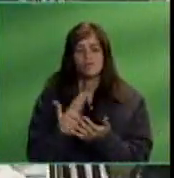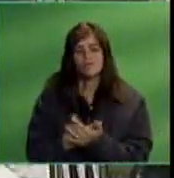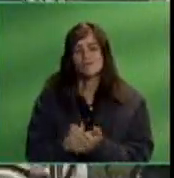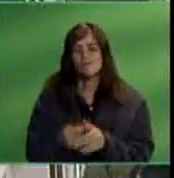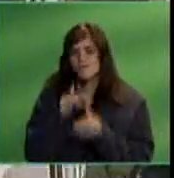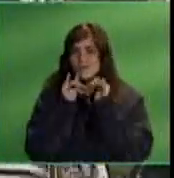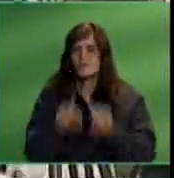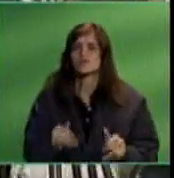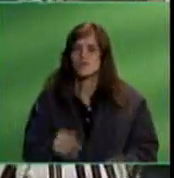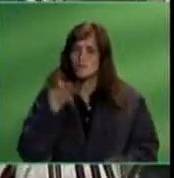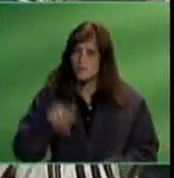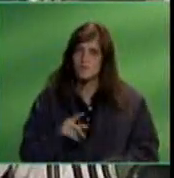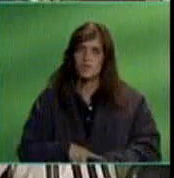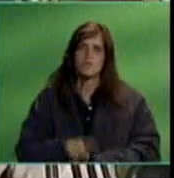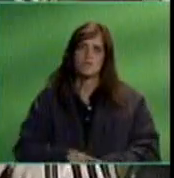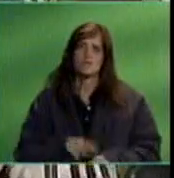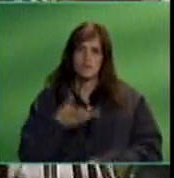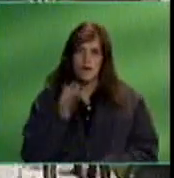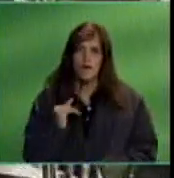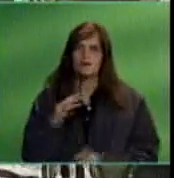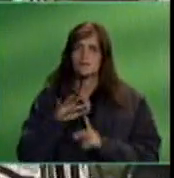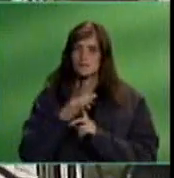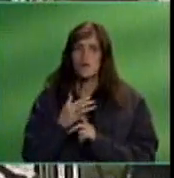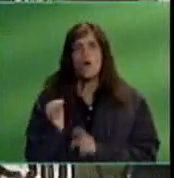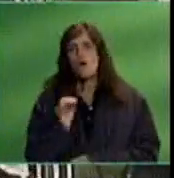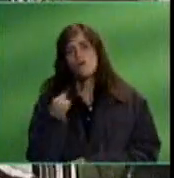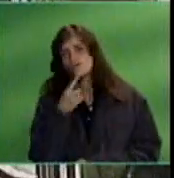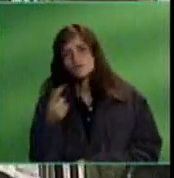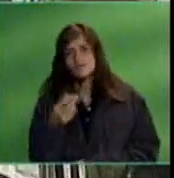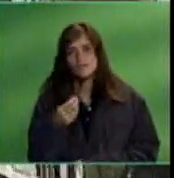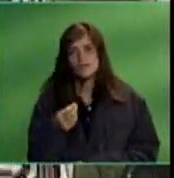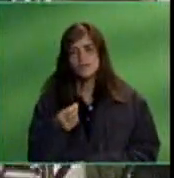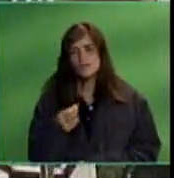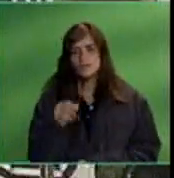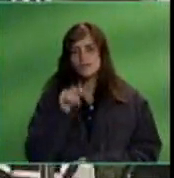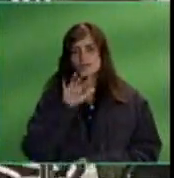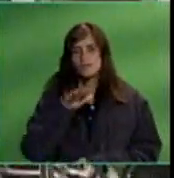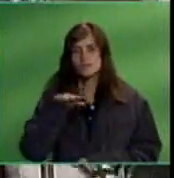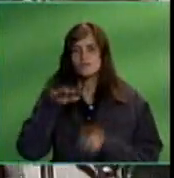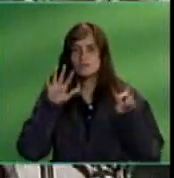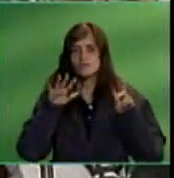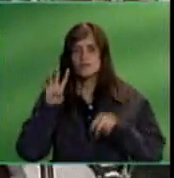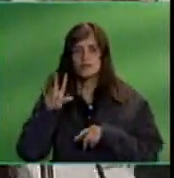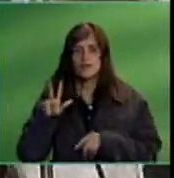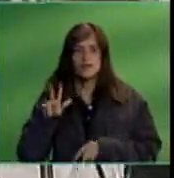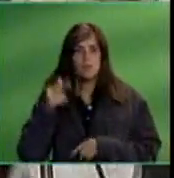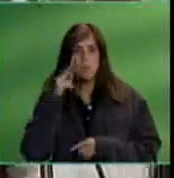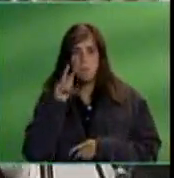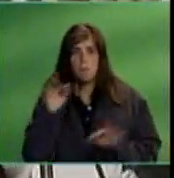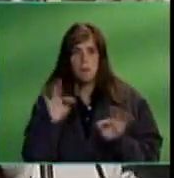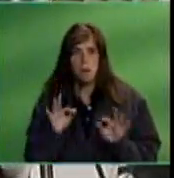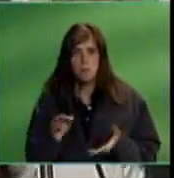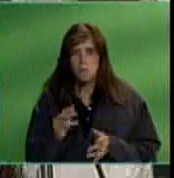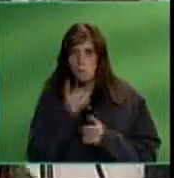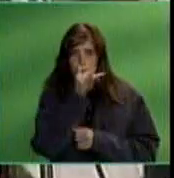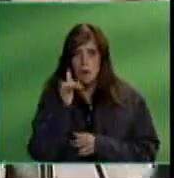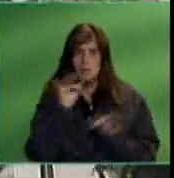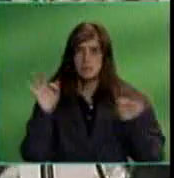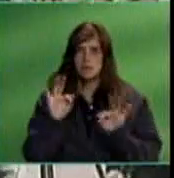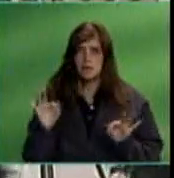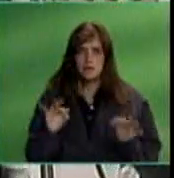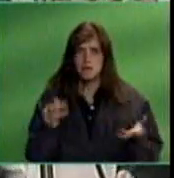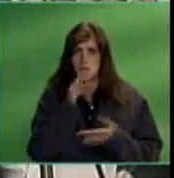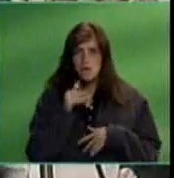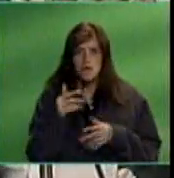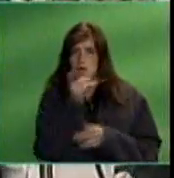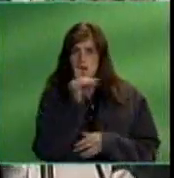hubiesen denunciado en el momento en que está pasando o me va a decir que eso pasó en 563 centros y nadie vio nada nadie grabó nada ninguna